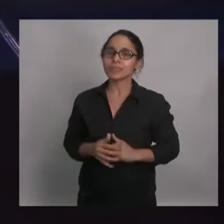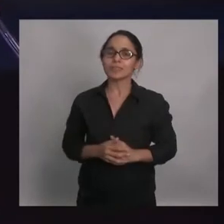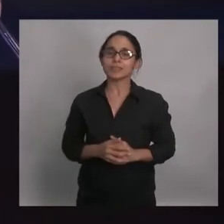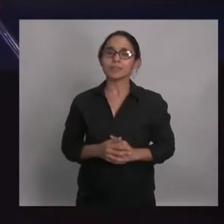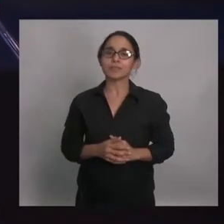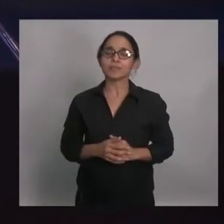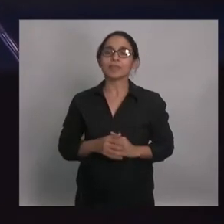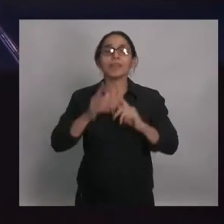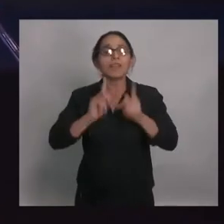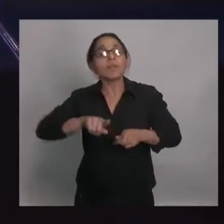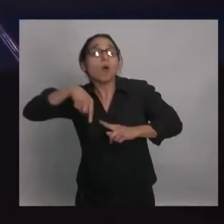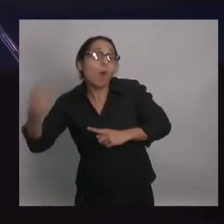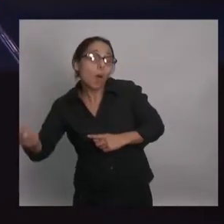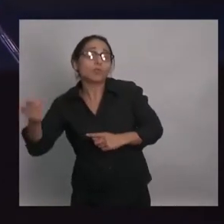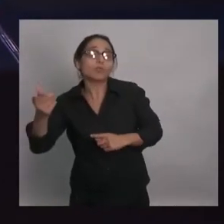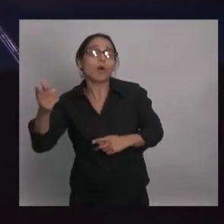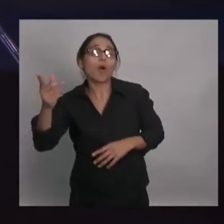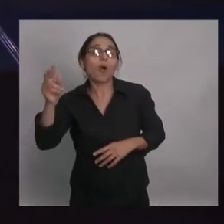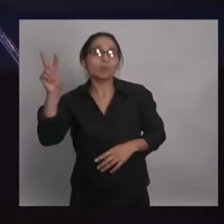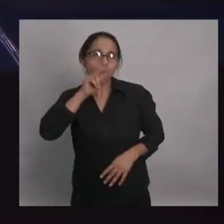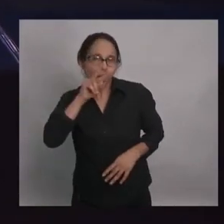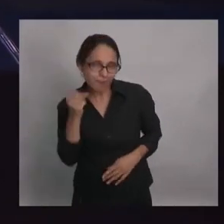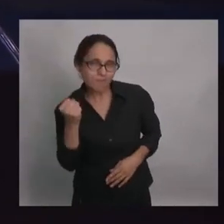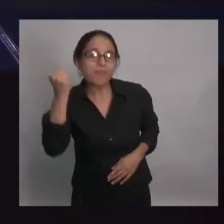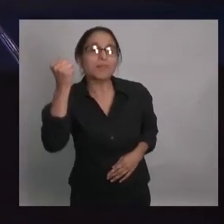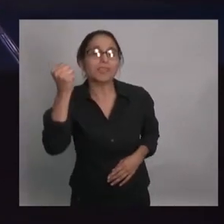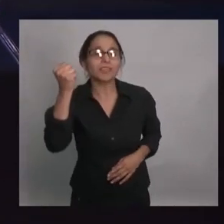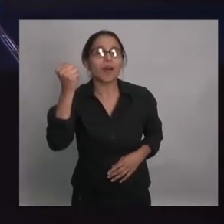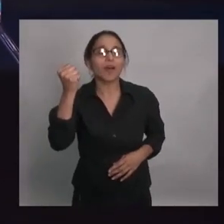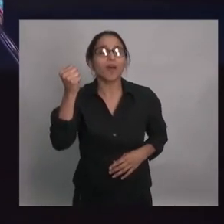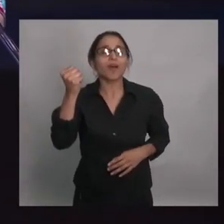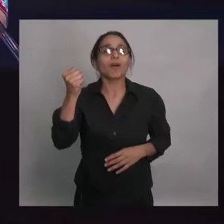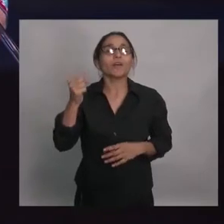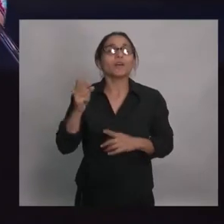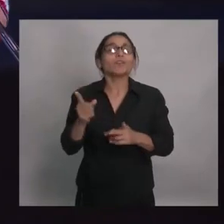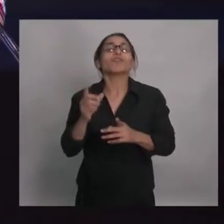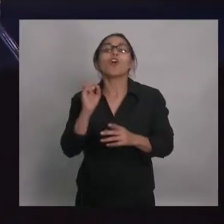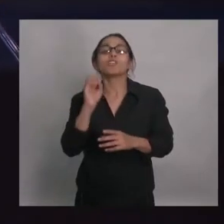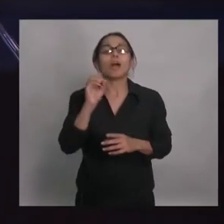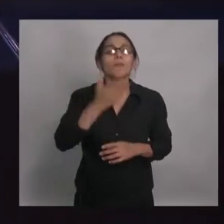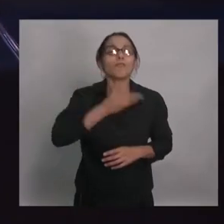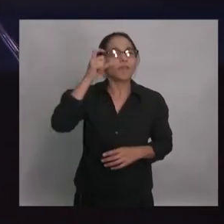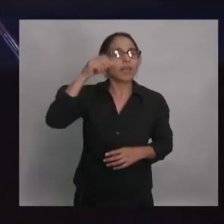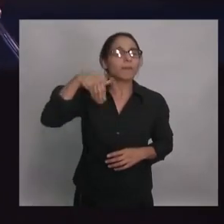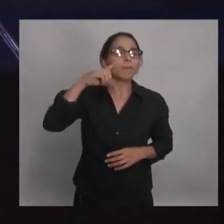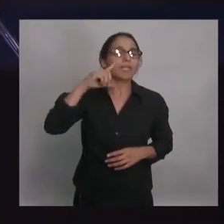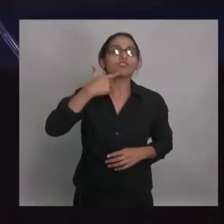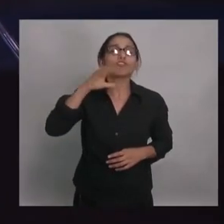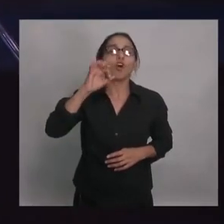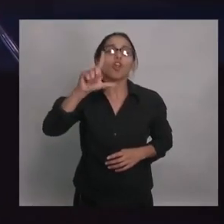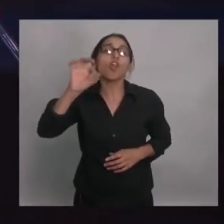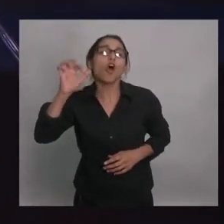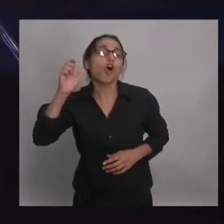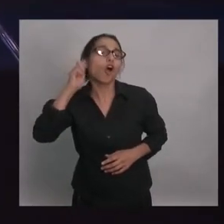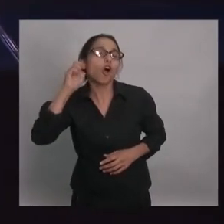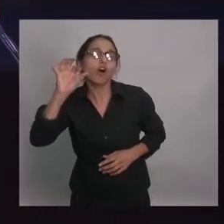los feminismos que yo llamo feliz o logos porque solamente se preocupan